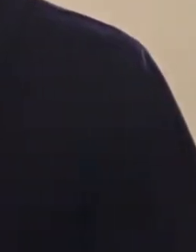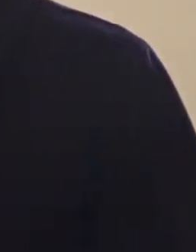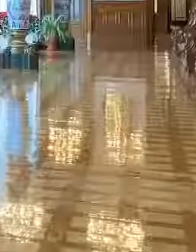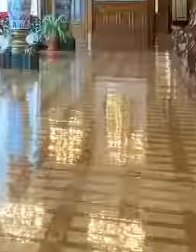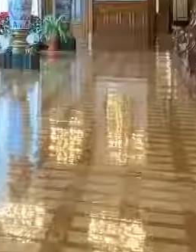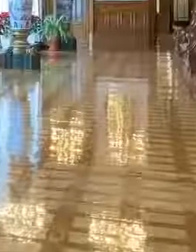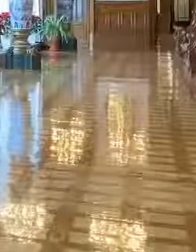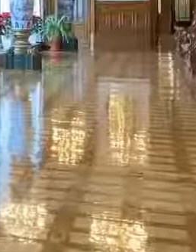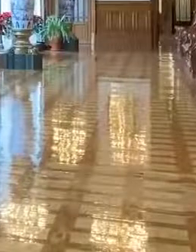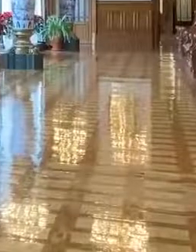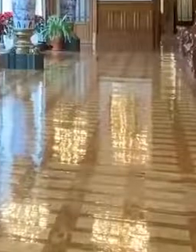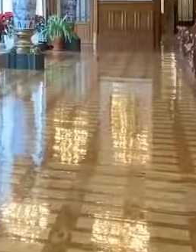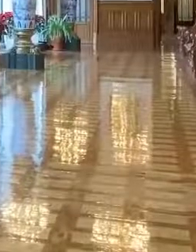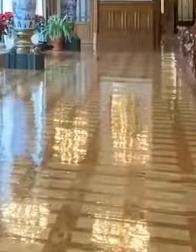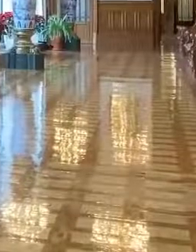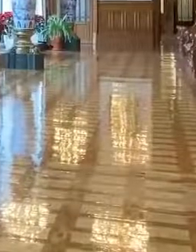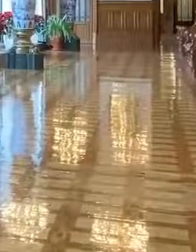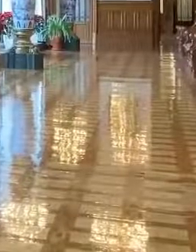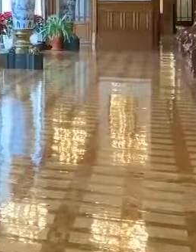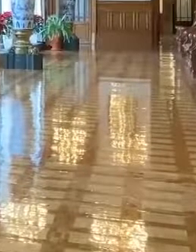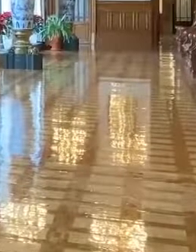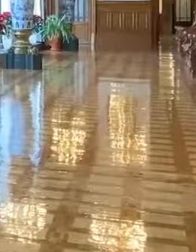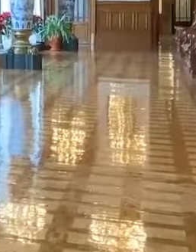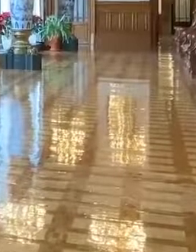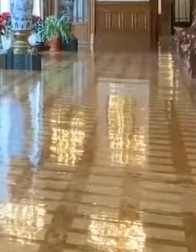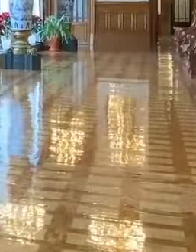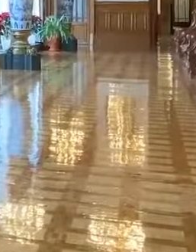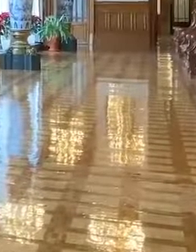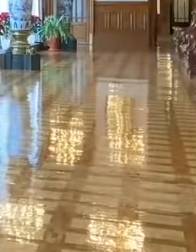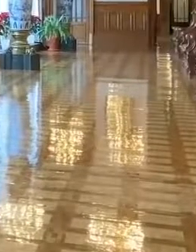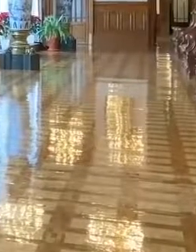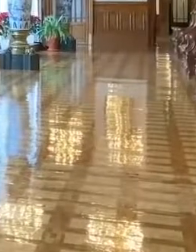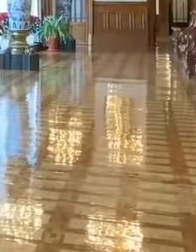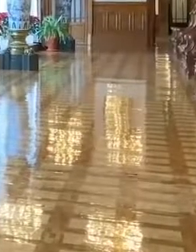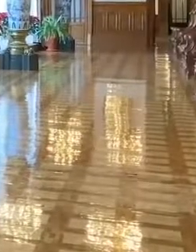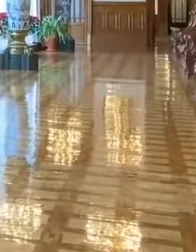produciendo y van a llegar esas vacunas ya